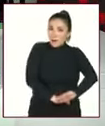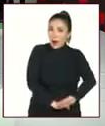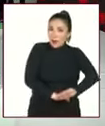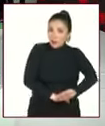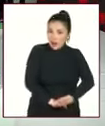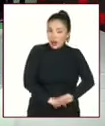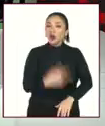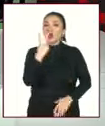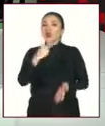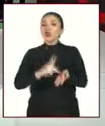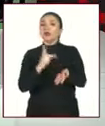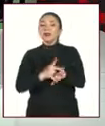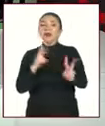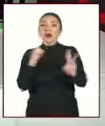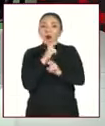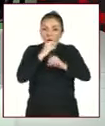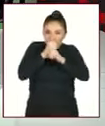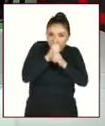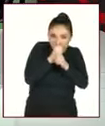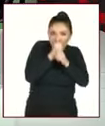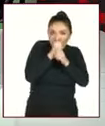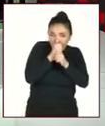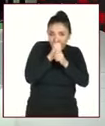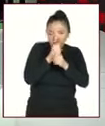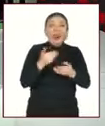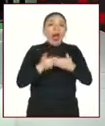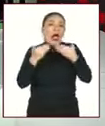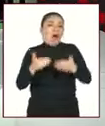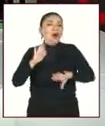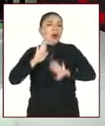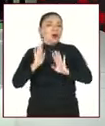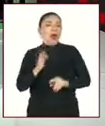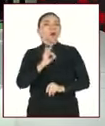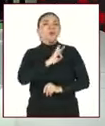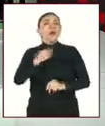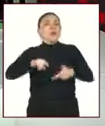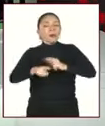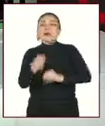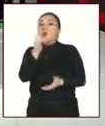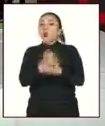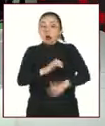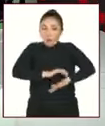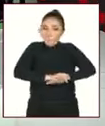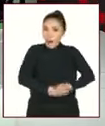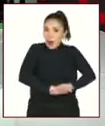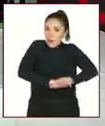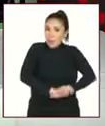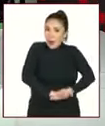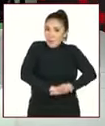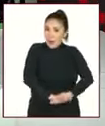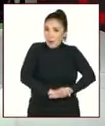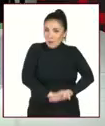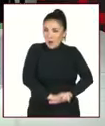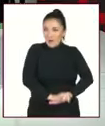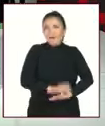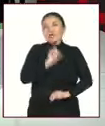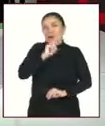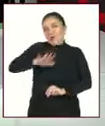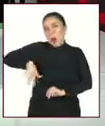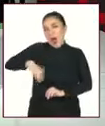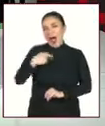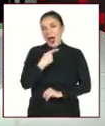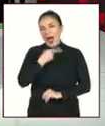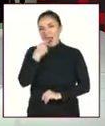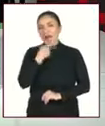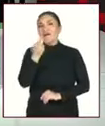mascarilla. Actualmente ya se recomienda solo iniciar con compresiones, por lo que comentaba hace ratito,